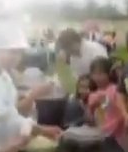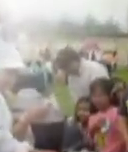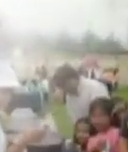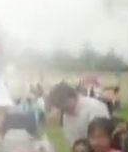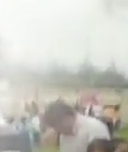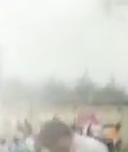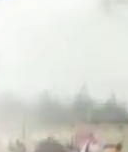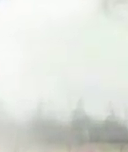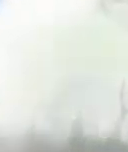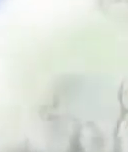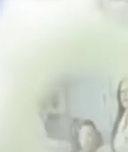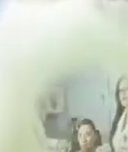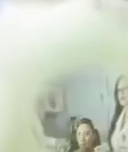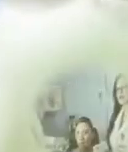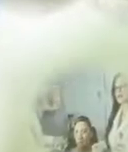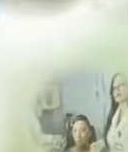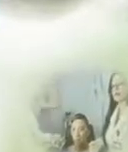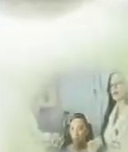de